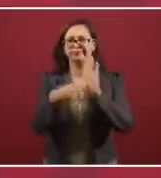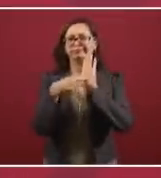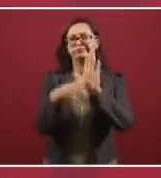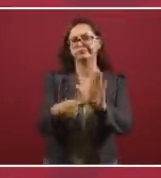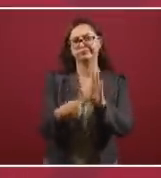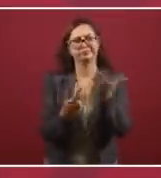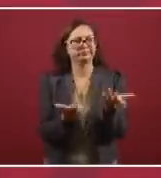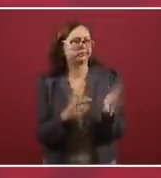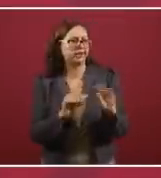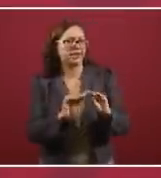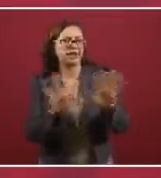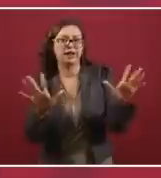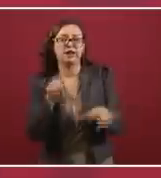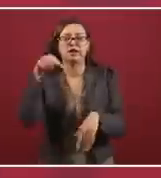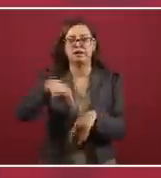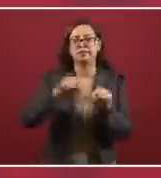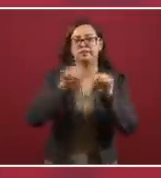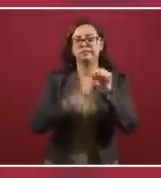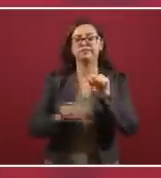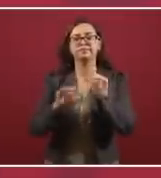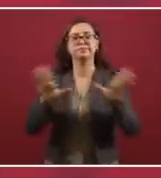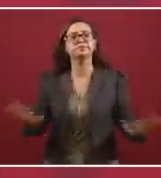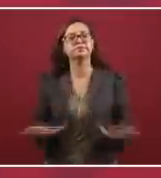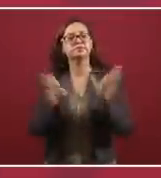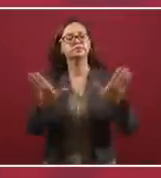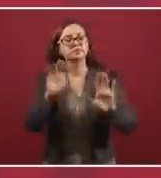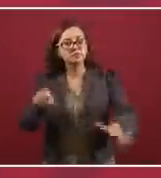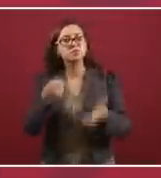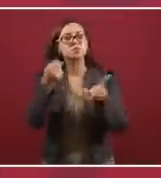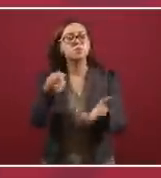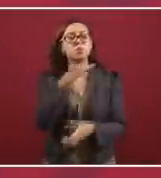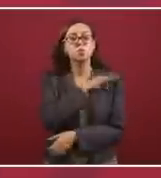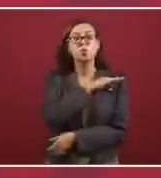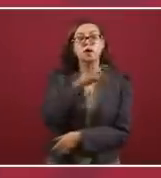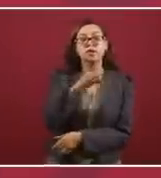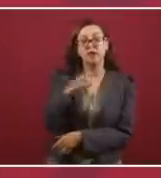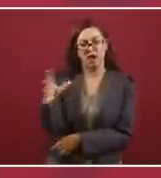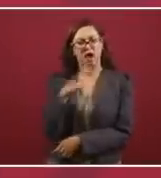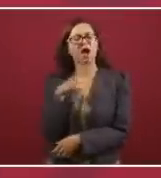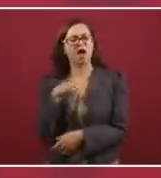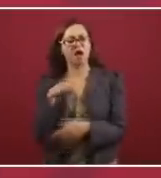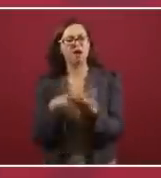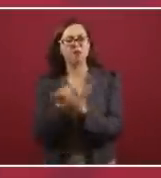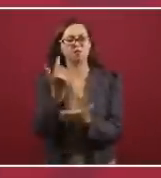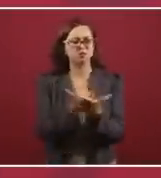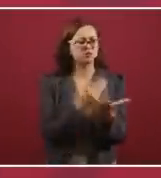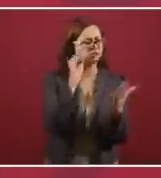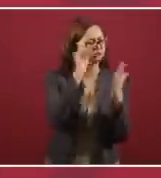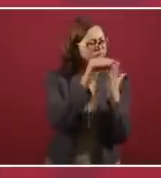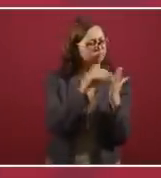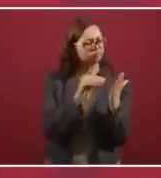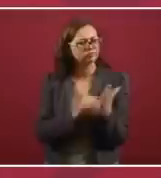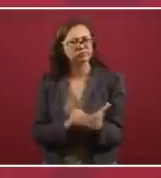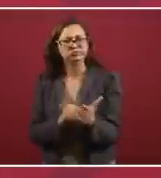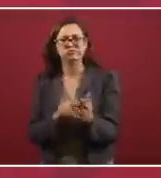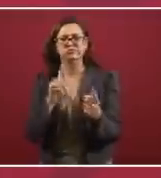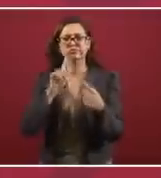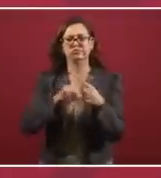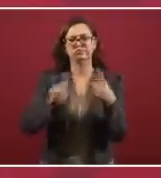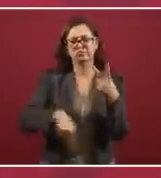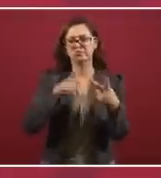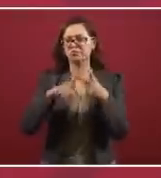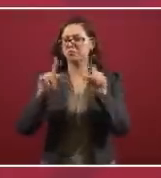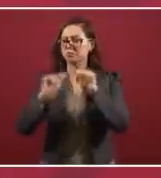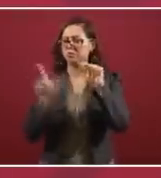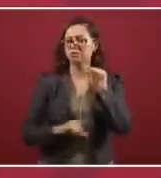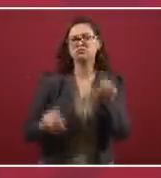cómo podemos promover inversión en nuestro país. Los proyectos existen, La capacidad financiera del país